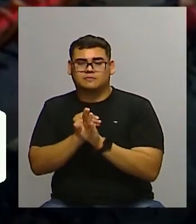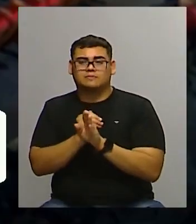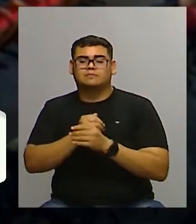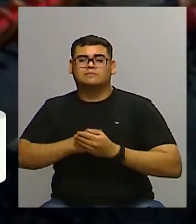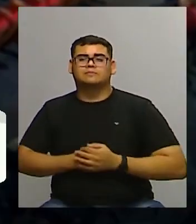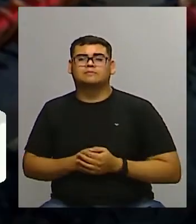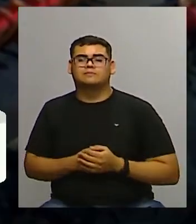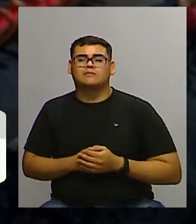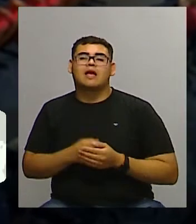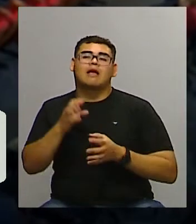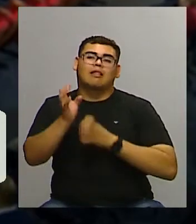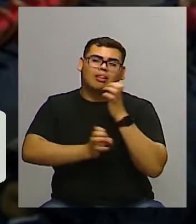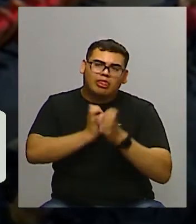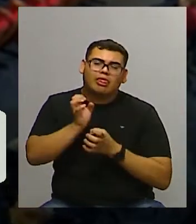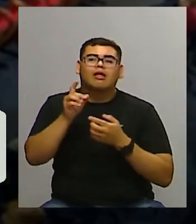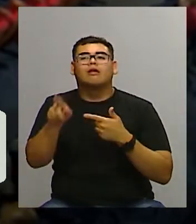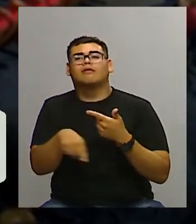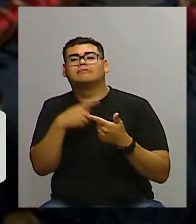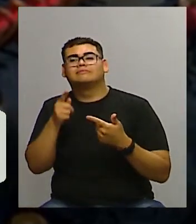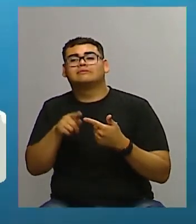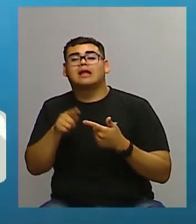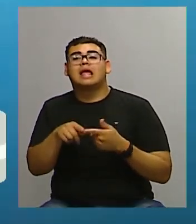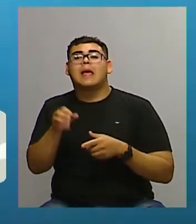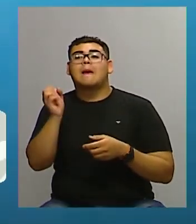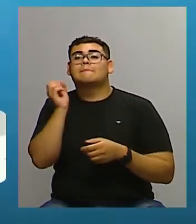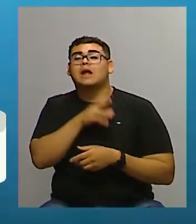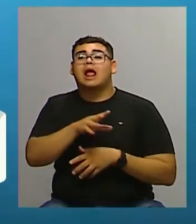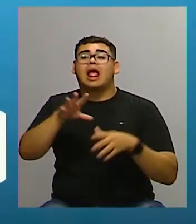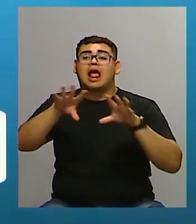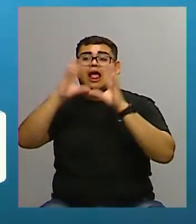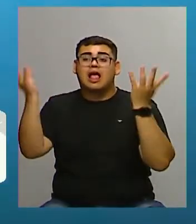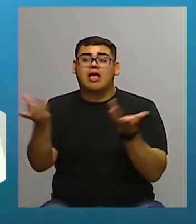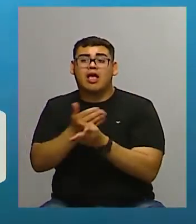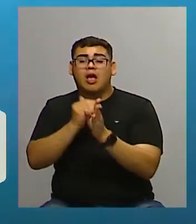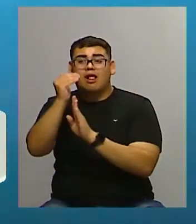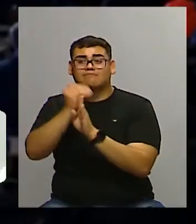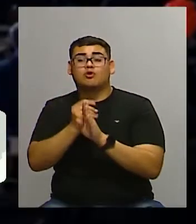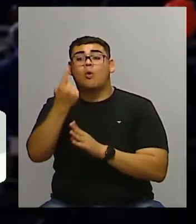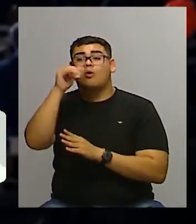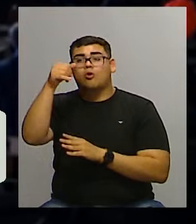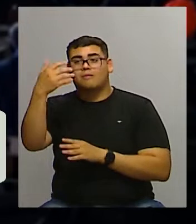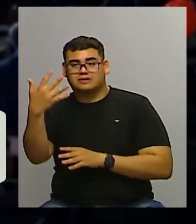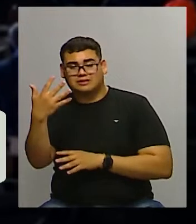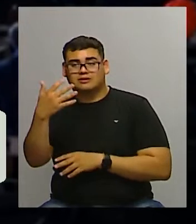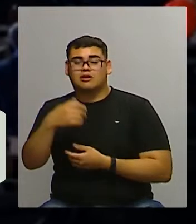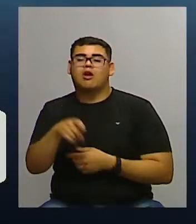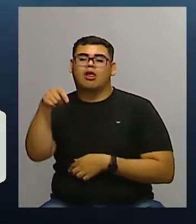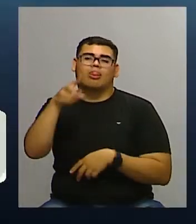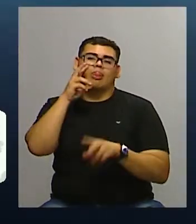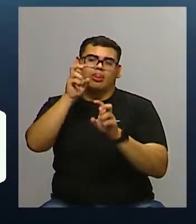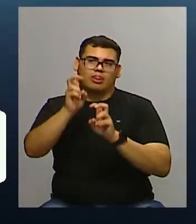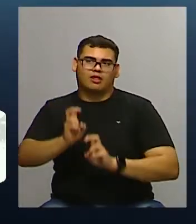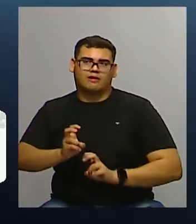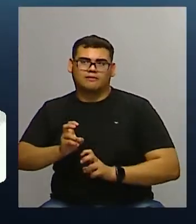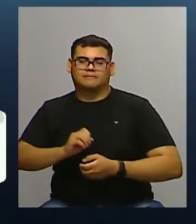niveles preindustriales y preferiblemente limitar el calentamiento a 1,5. Esto lo van a estar analizando, obviamente.